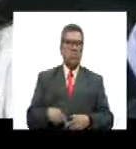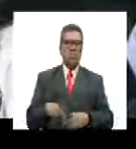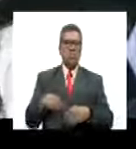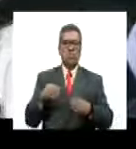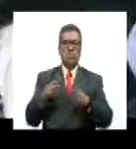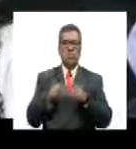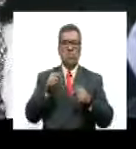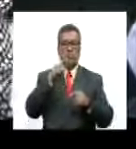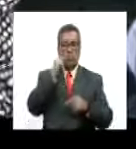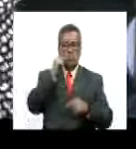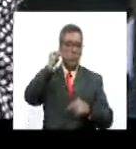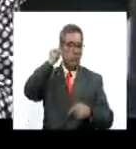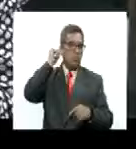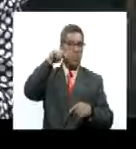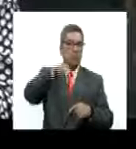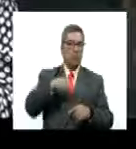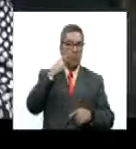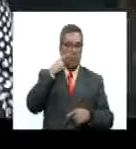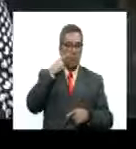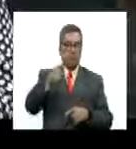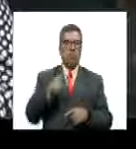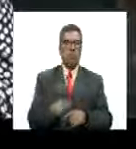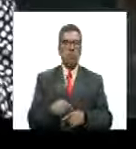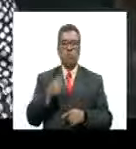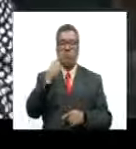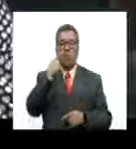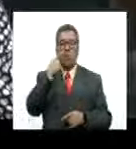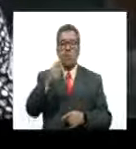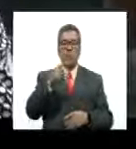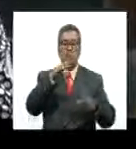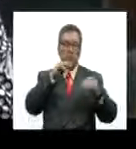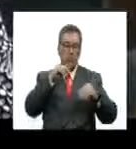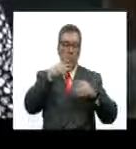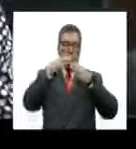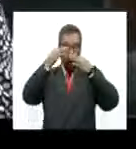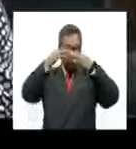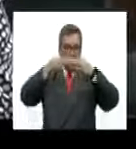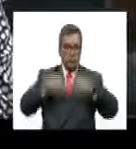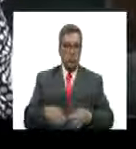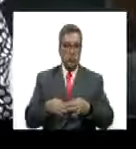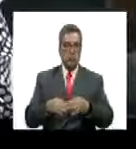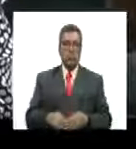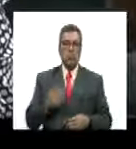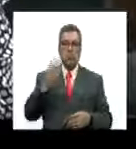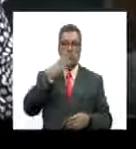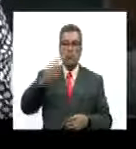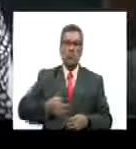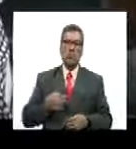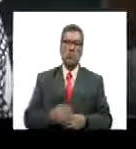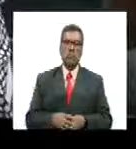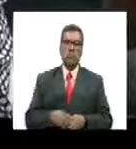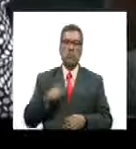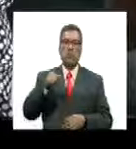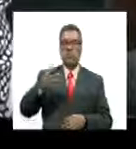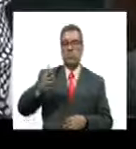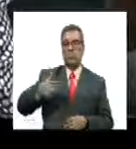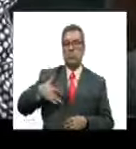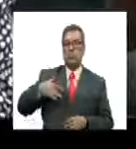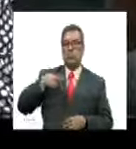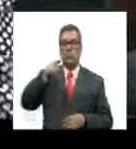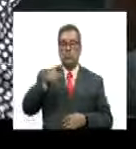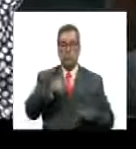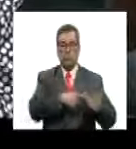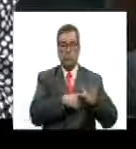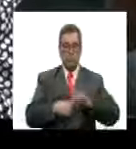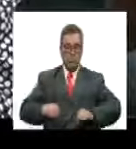rajan, hombres y mujeres que miran a los ojos, que hablan con la verdad y que definitivamente tienen ese